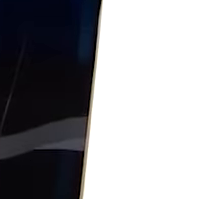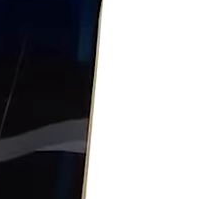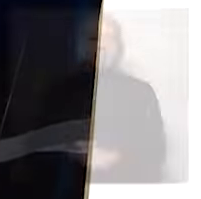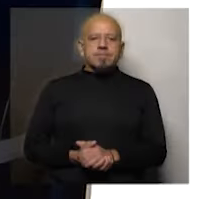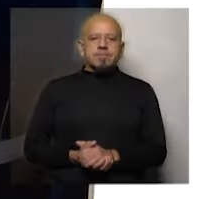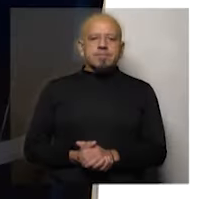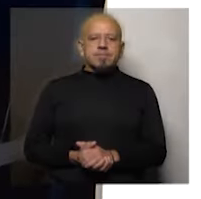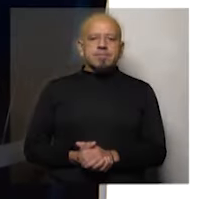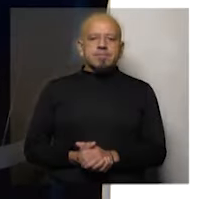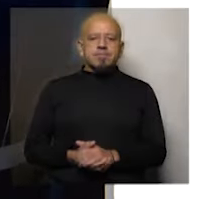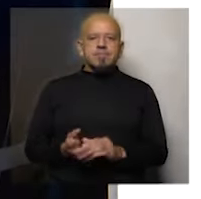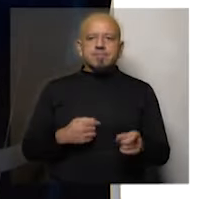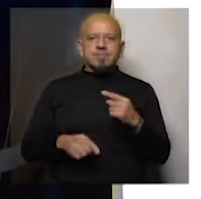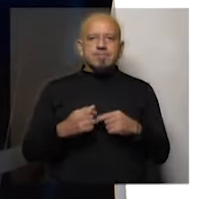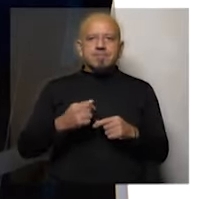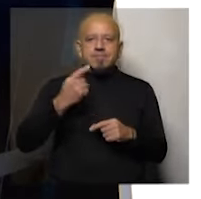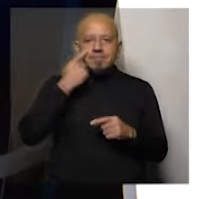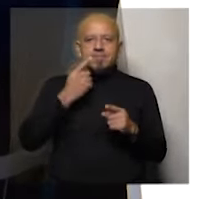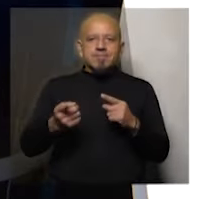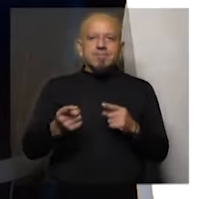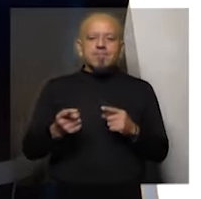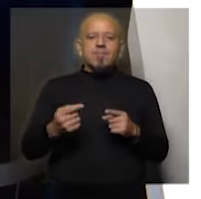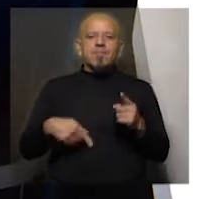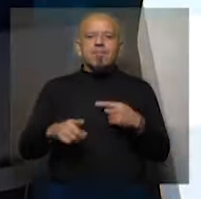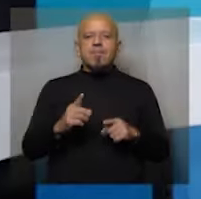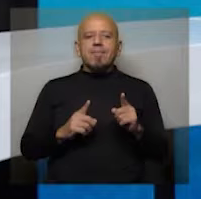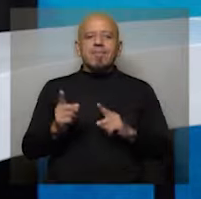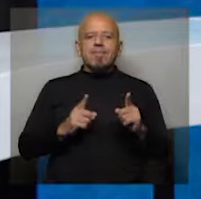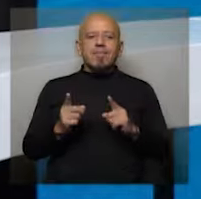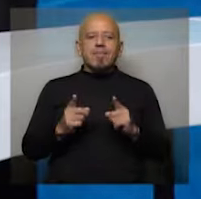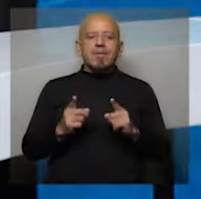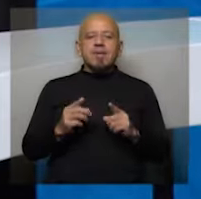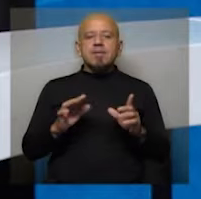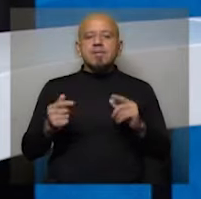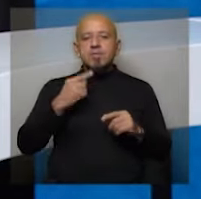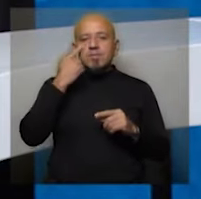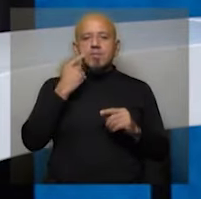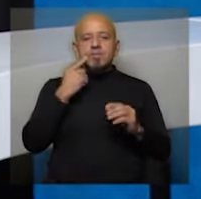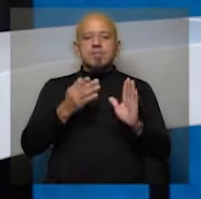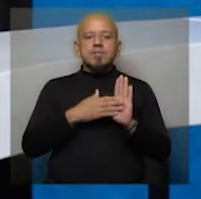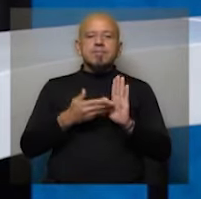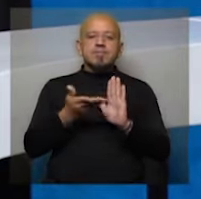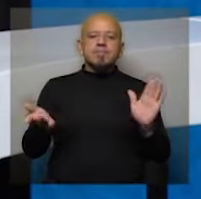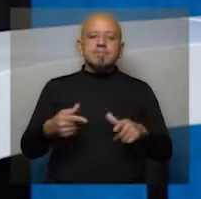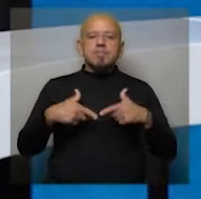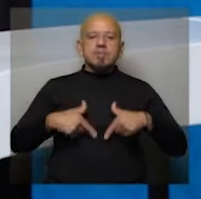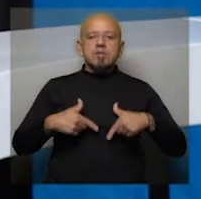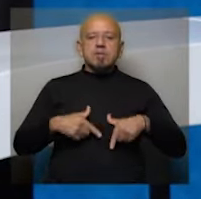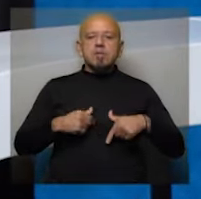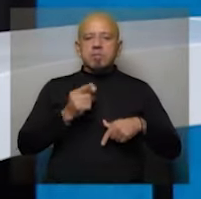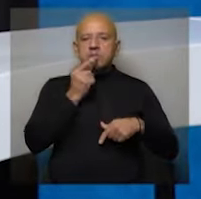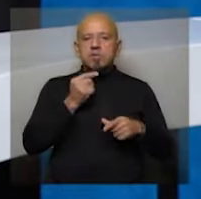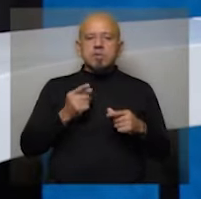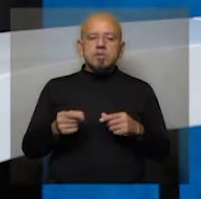ahí teníamos en ese t disparador algunas cifras que se conocieron hoy que fueron divulgadas por parte del Ministerio del interior en primera instancia